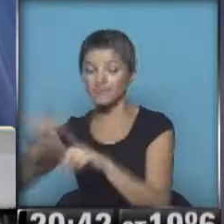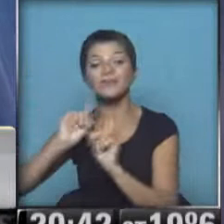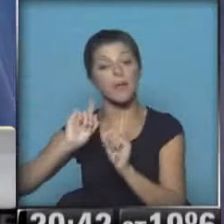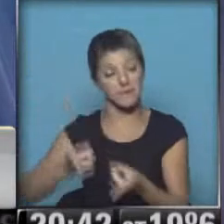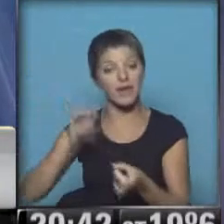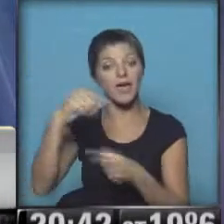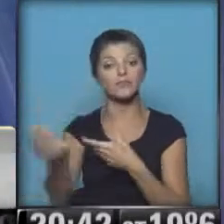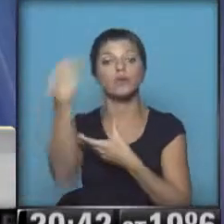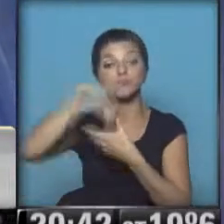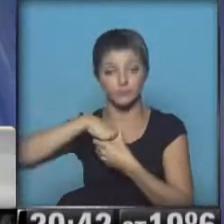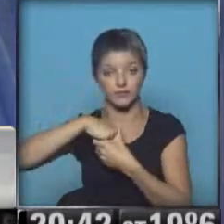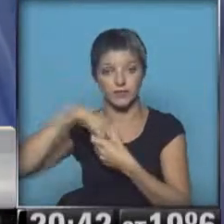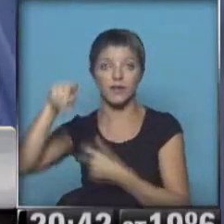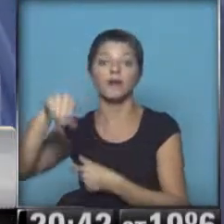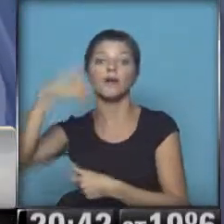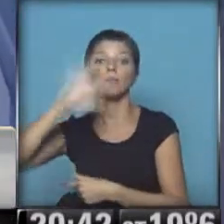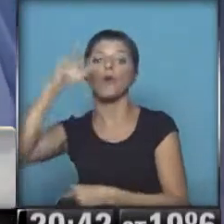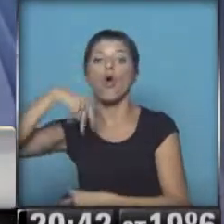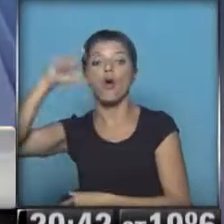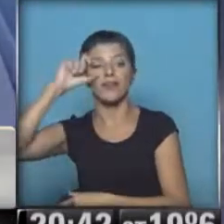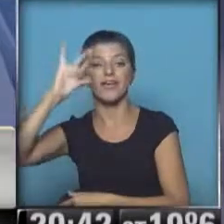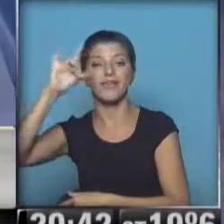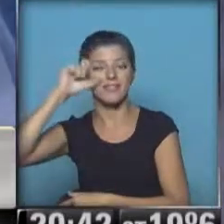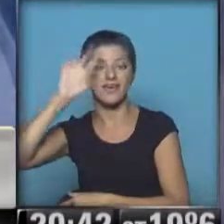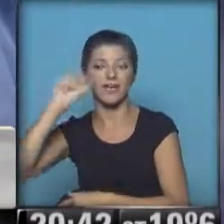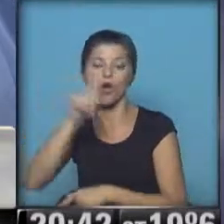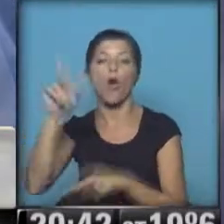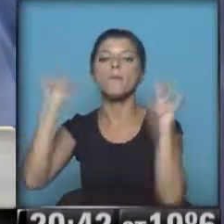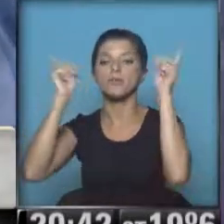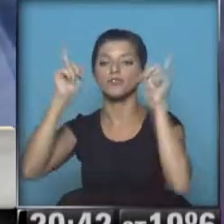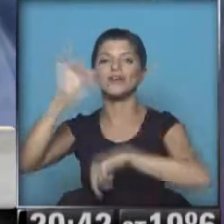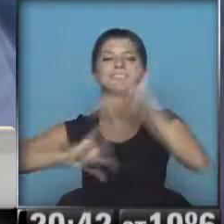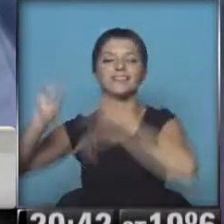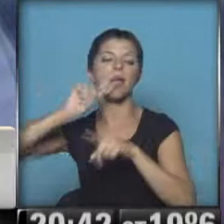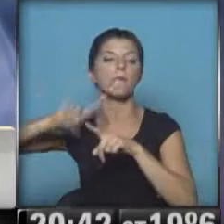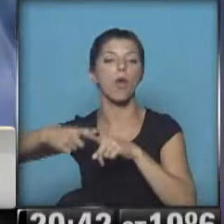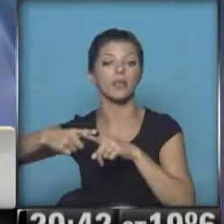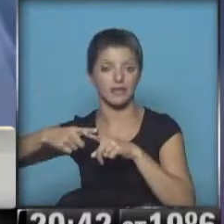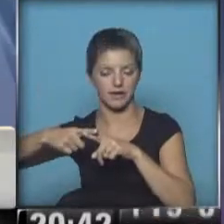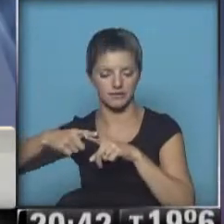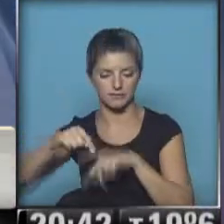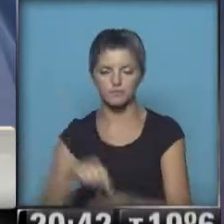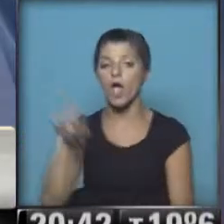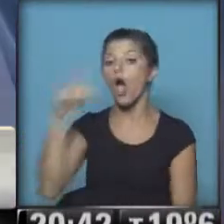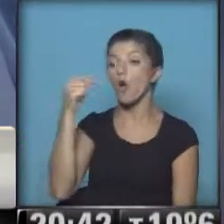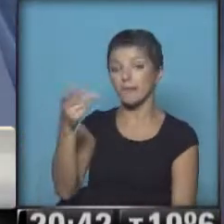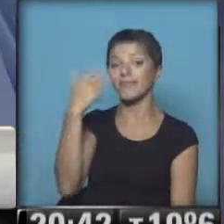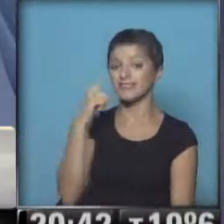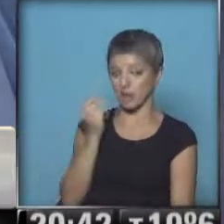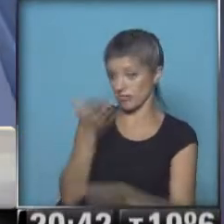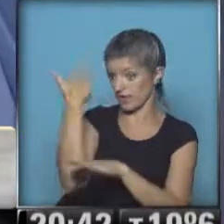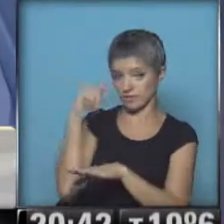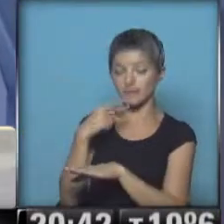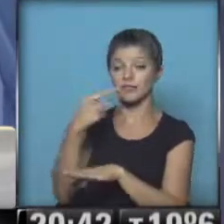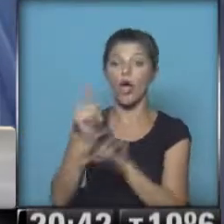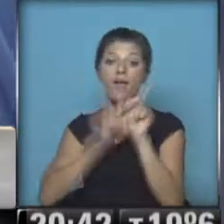también al intelectual Juan Carlos Monedero, profesor de ciencia política. Él dijo en estos últimos días que a veces